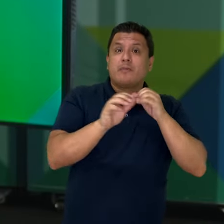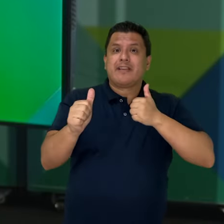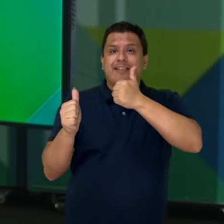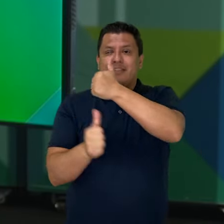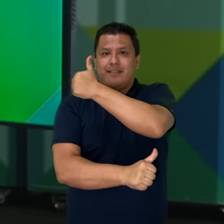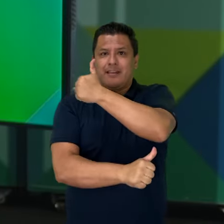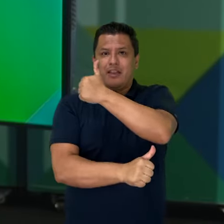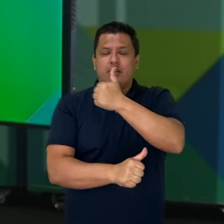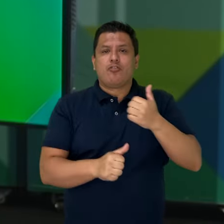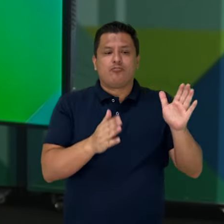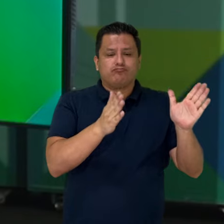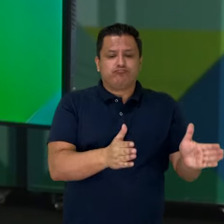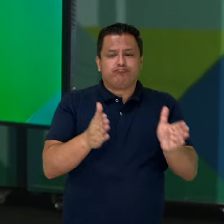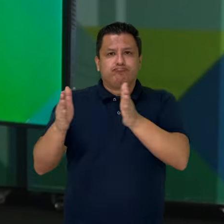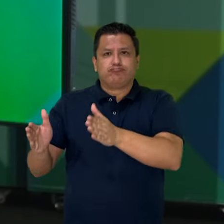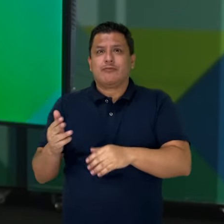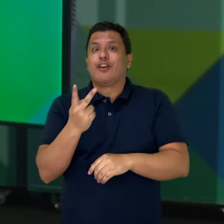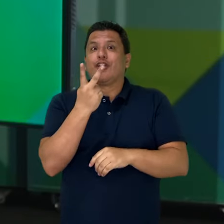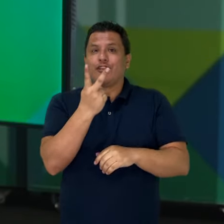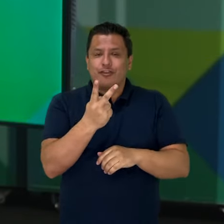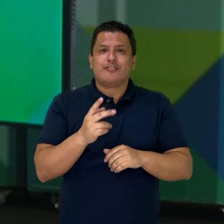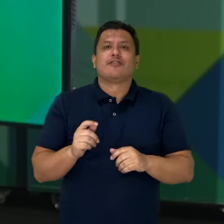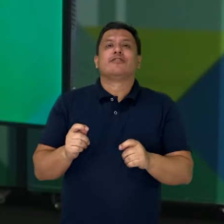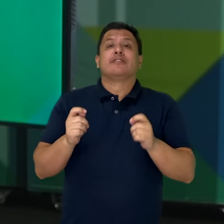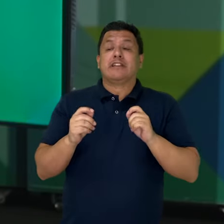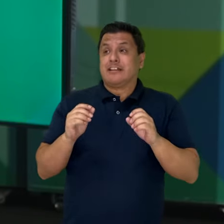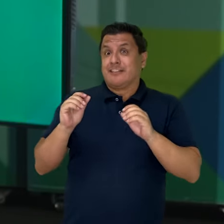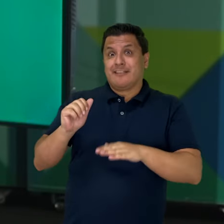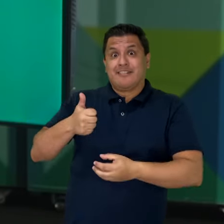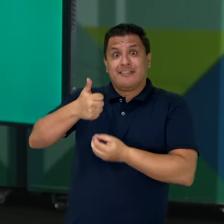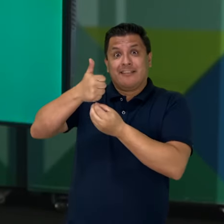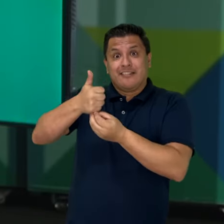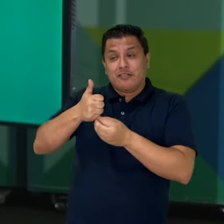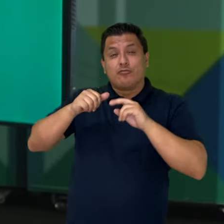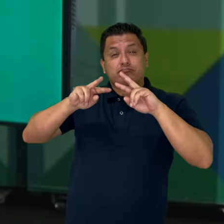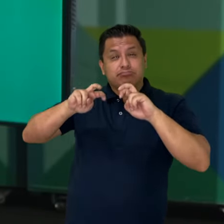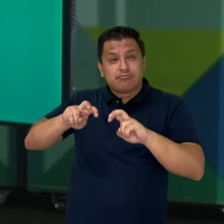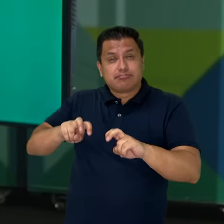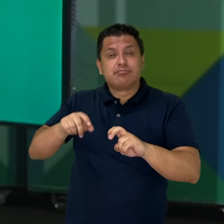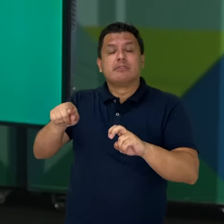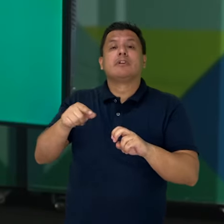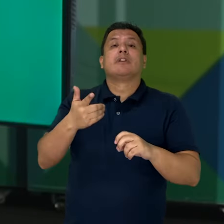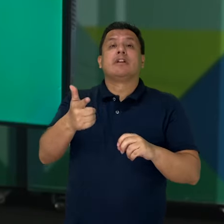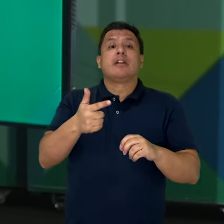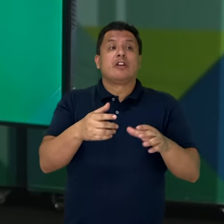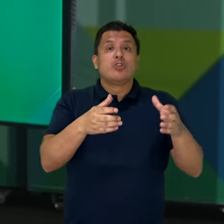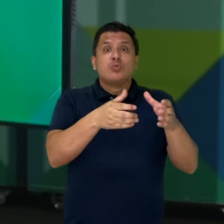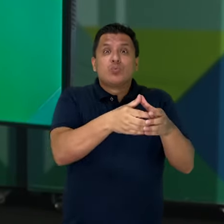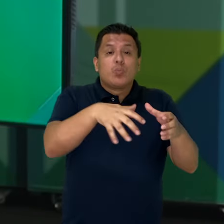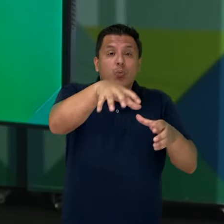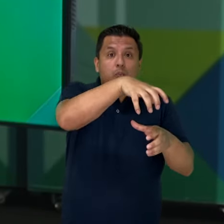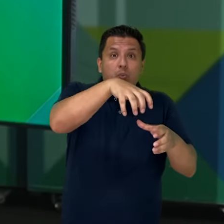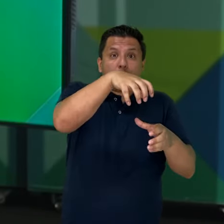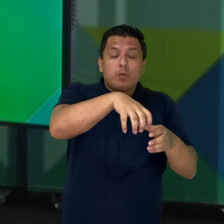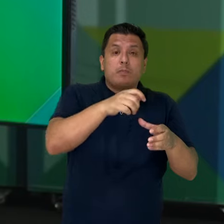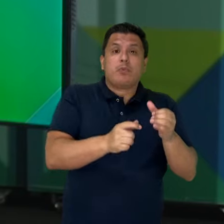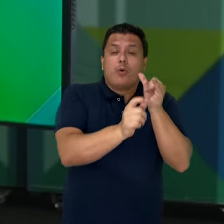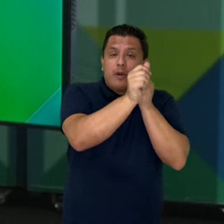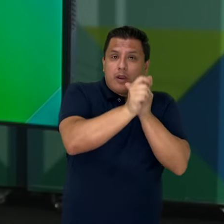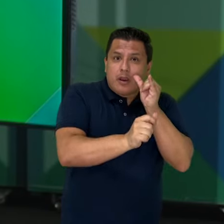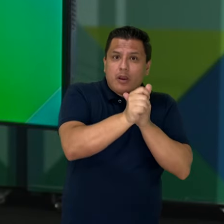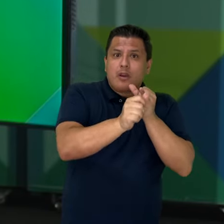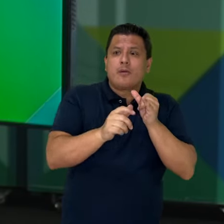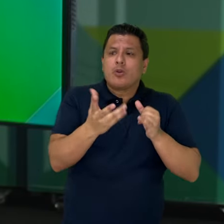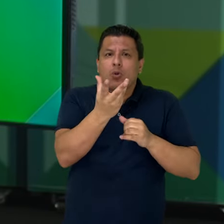periodos director del centro de investigaciones y consultorías de la misma dependencia jefe del departamento de economía